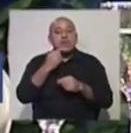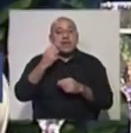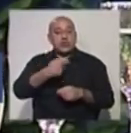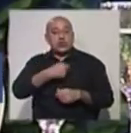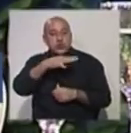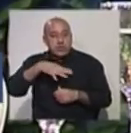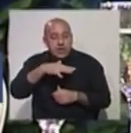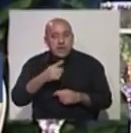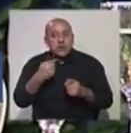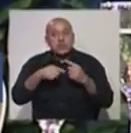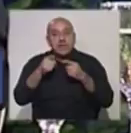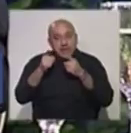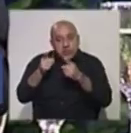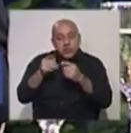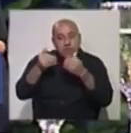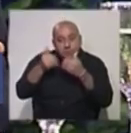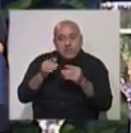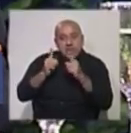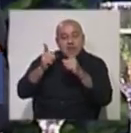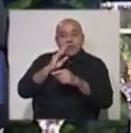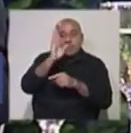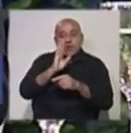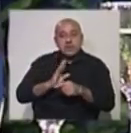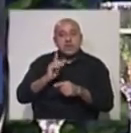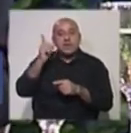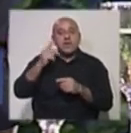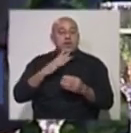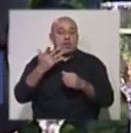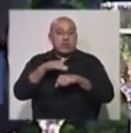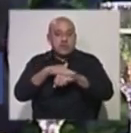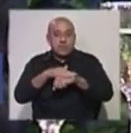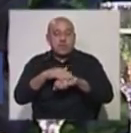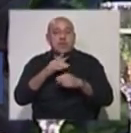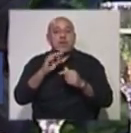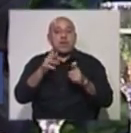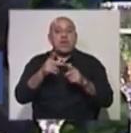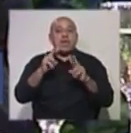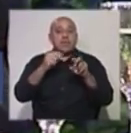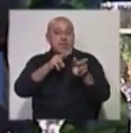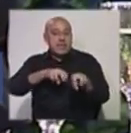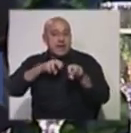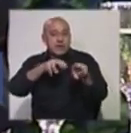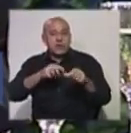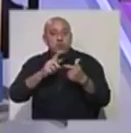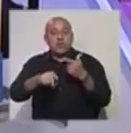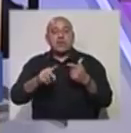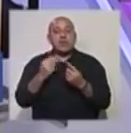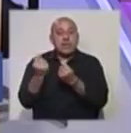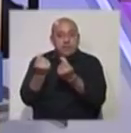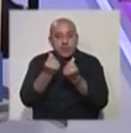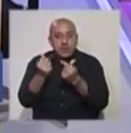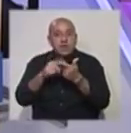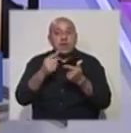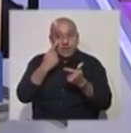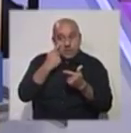de país que acaba de implementarse con sectores que son ganadores, que básicamente son los sectores del agronegocio y del sector financiero. Y observen,